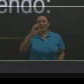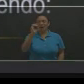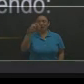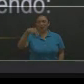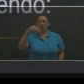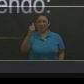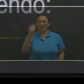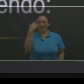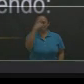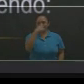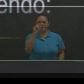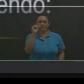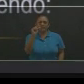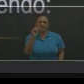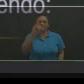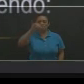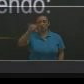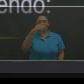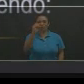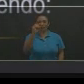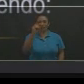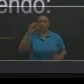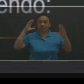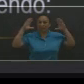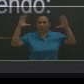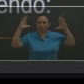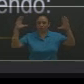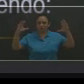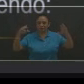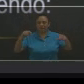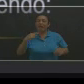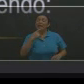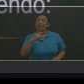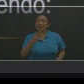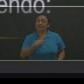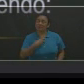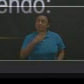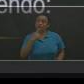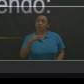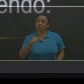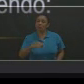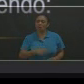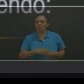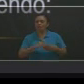¿te querés tirar al agua? Él mismo dijo, tírenme al agua.